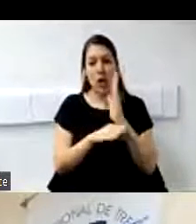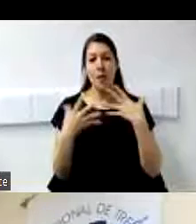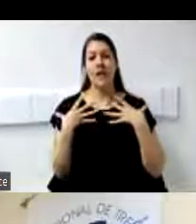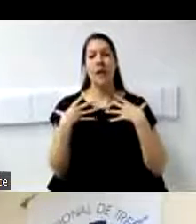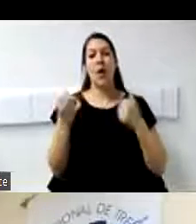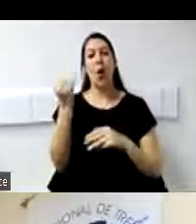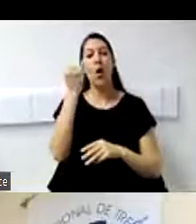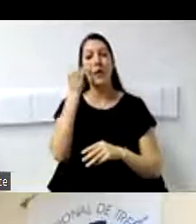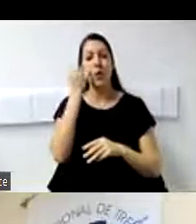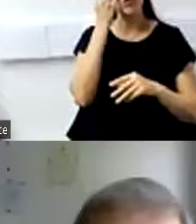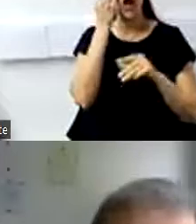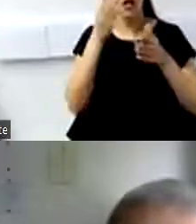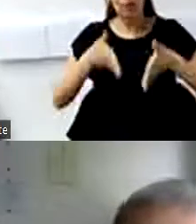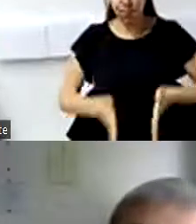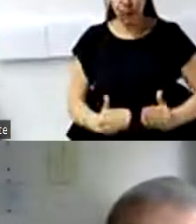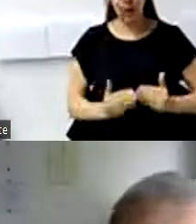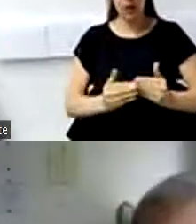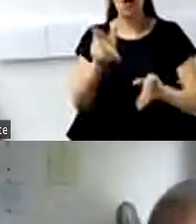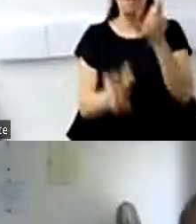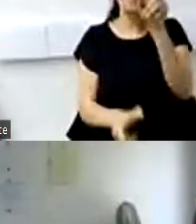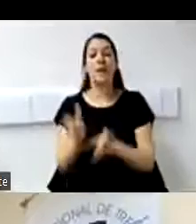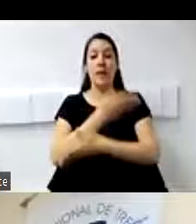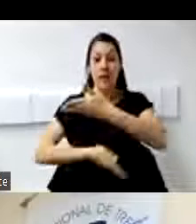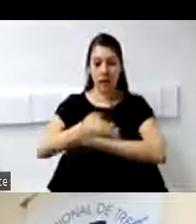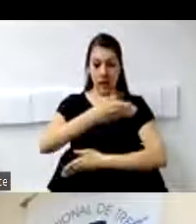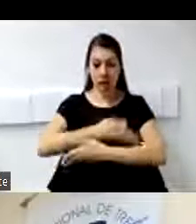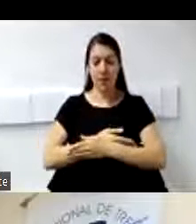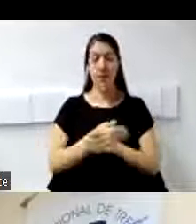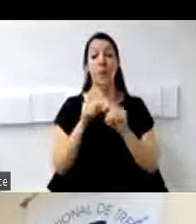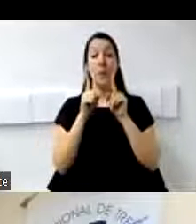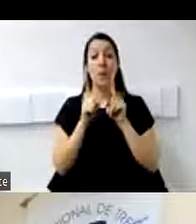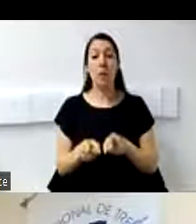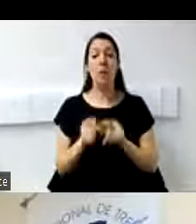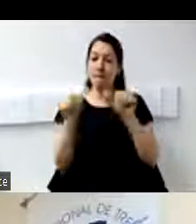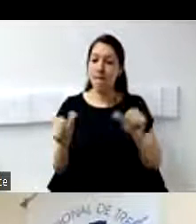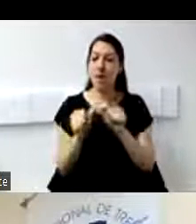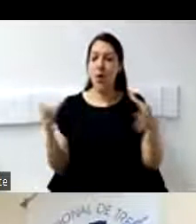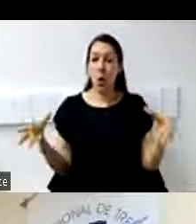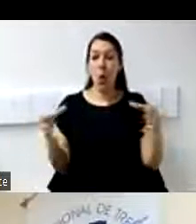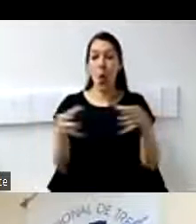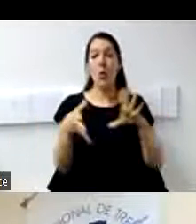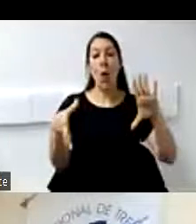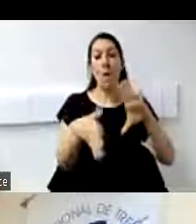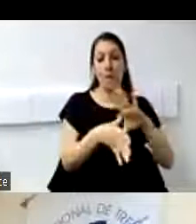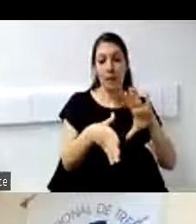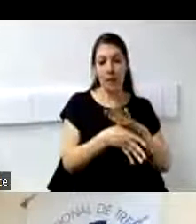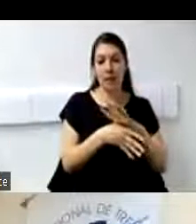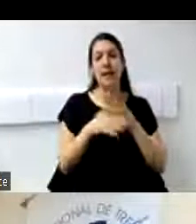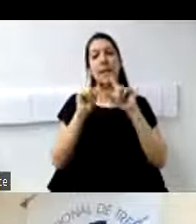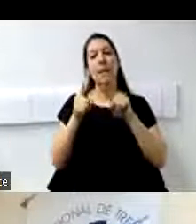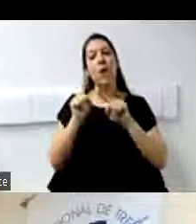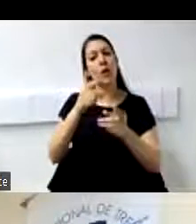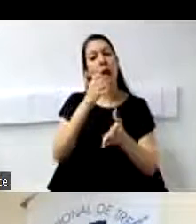las personas con discapacidad, guía también realizada en conjunto con el MIDES, y no solo con el MIDES, con